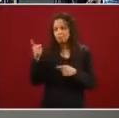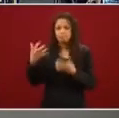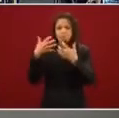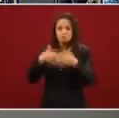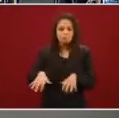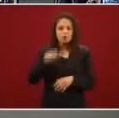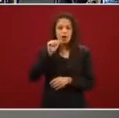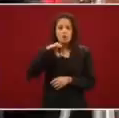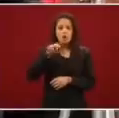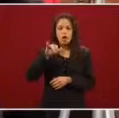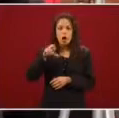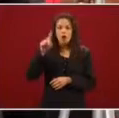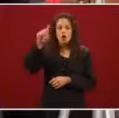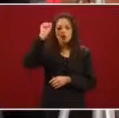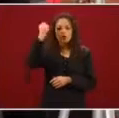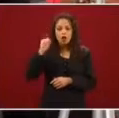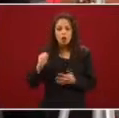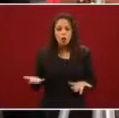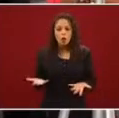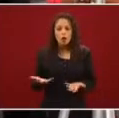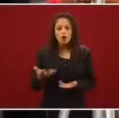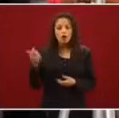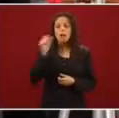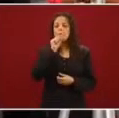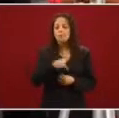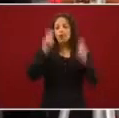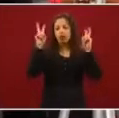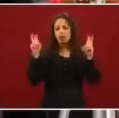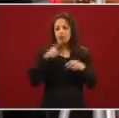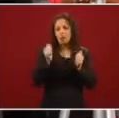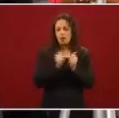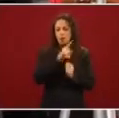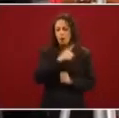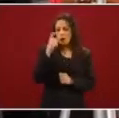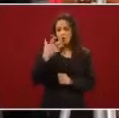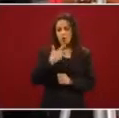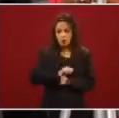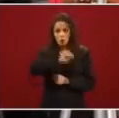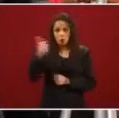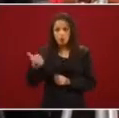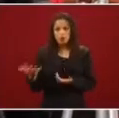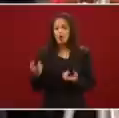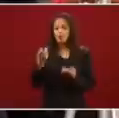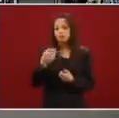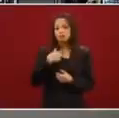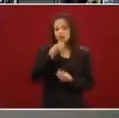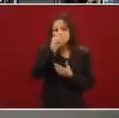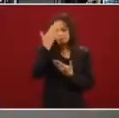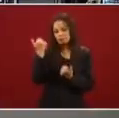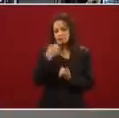norte del estado de Sinaloa, la bahía de Topolobampo, el tema de agua. ¿Hay algún otro que también se esté...? Esa no la tenemos en el radar, pero tenemos